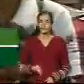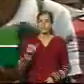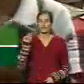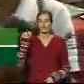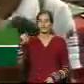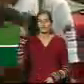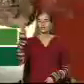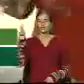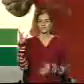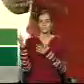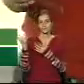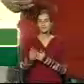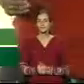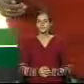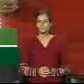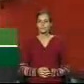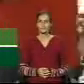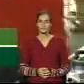INDER.